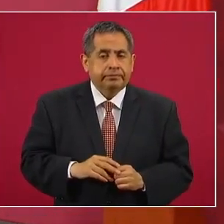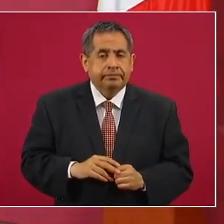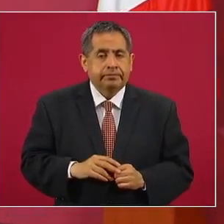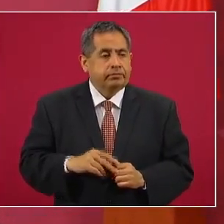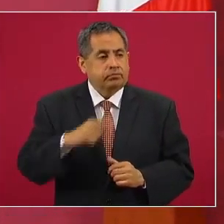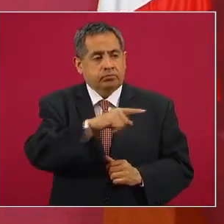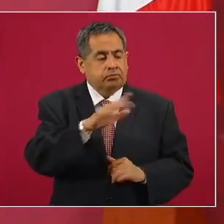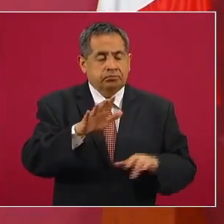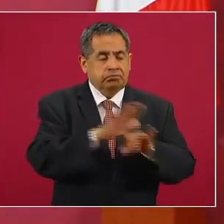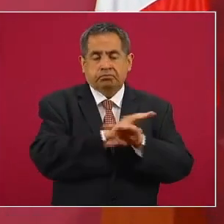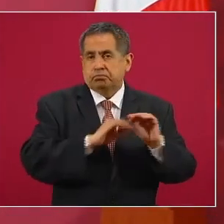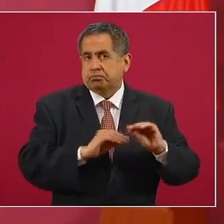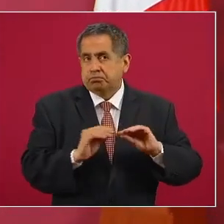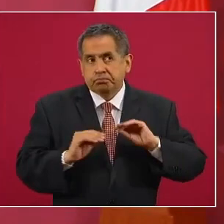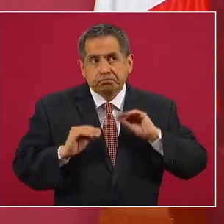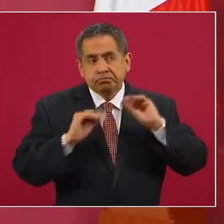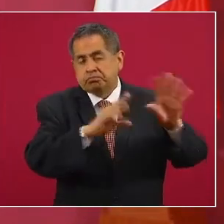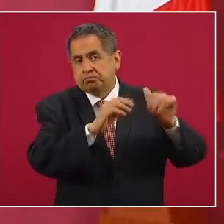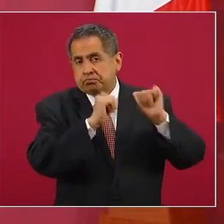su exilio,